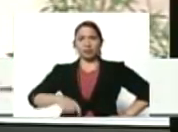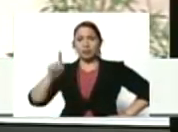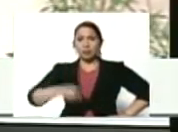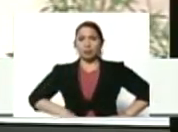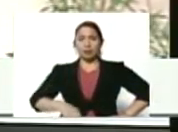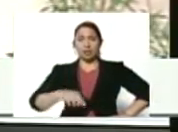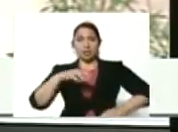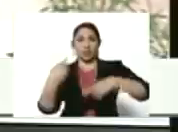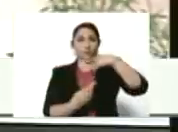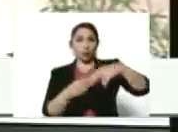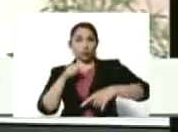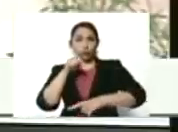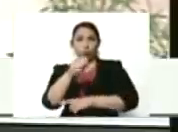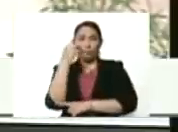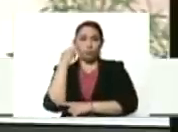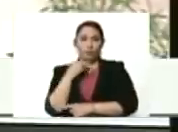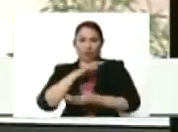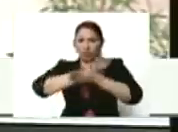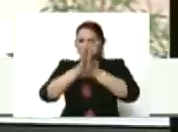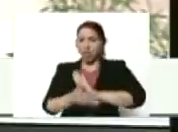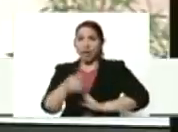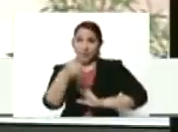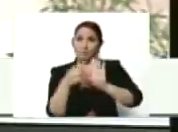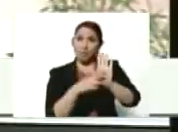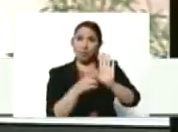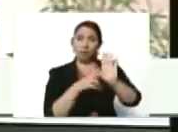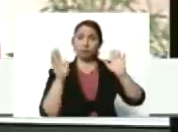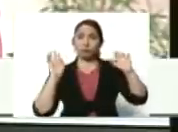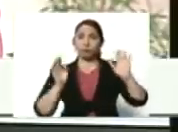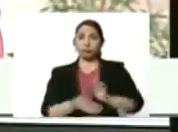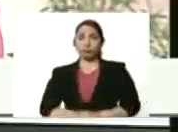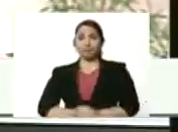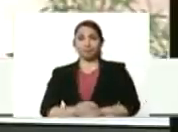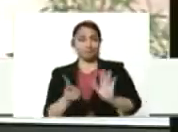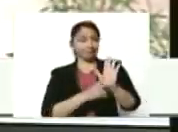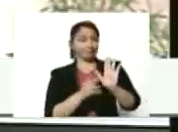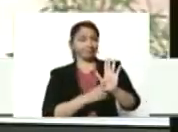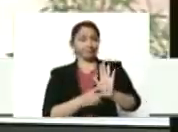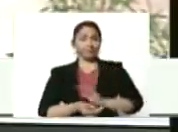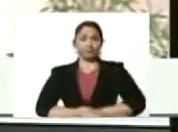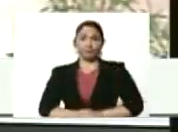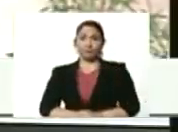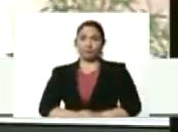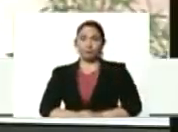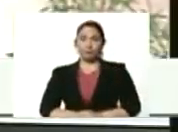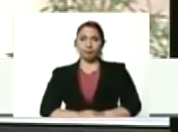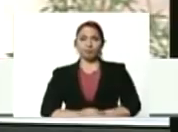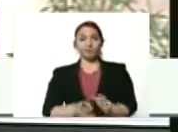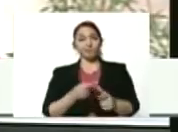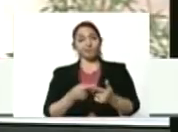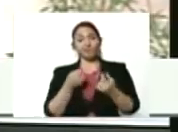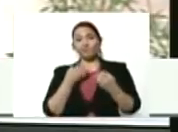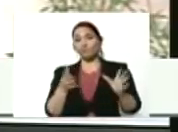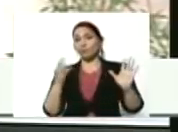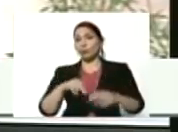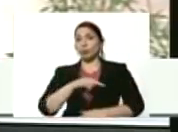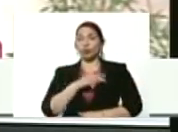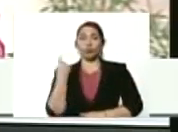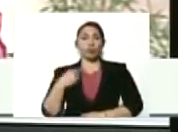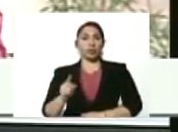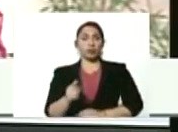revolución bolivariana. Esa es la verdad. Esa es la verdad. Entonces, bueno, nosotros hemos